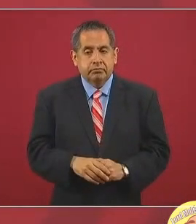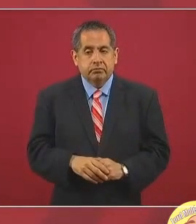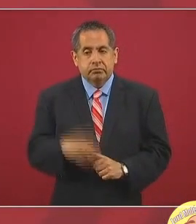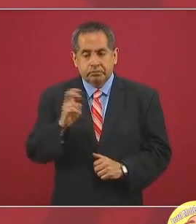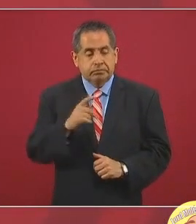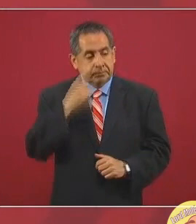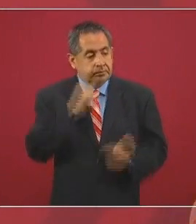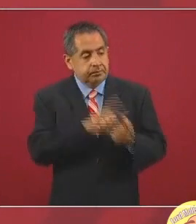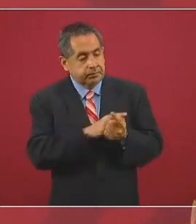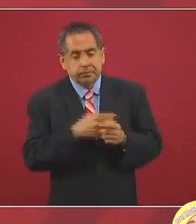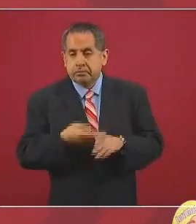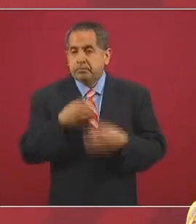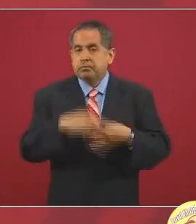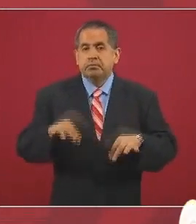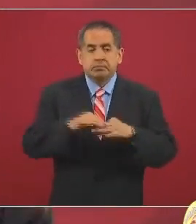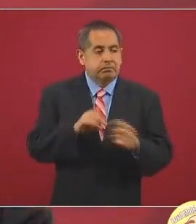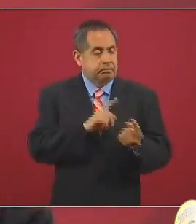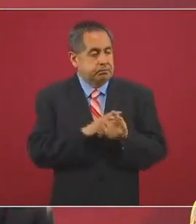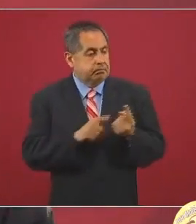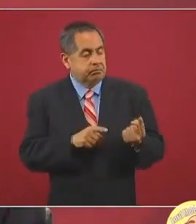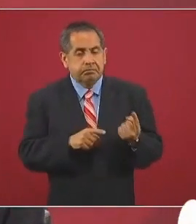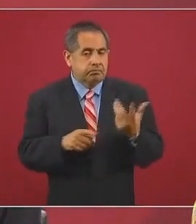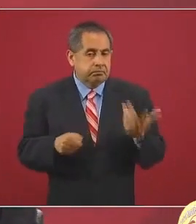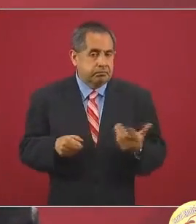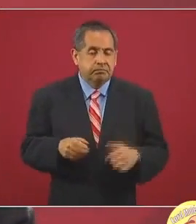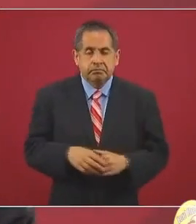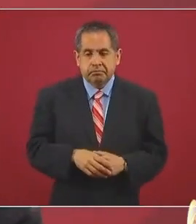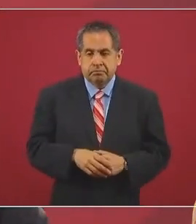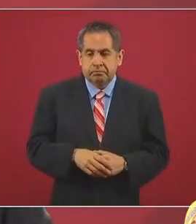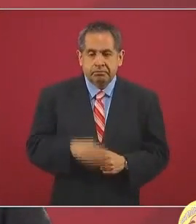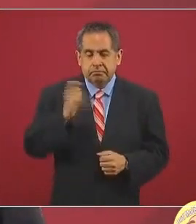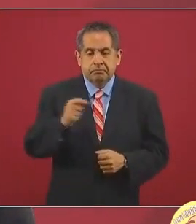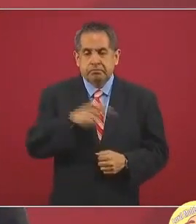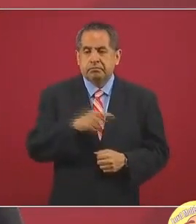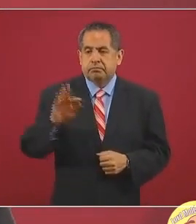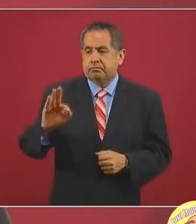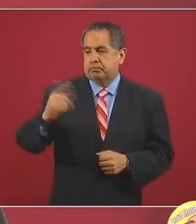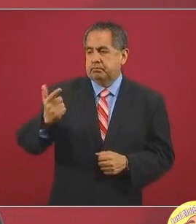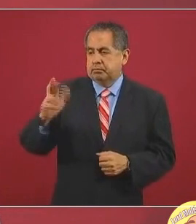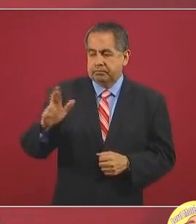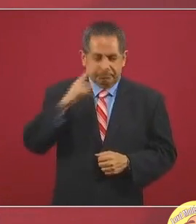Por eso es muy importante el que la Fiscalía